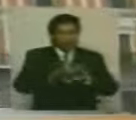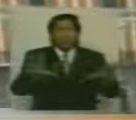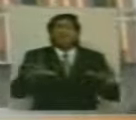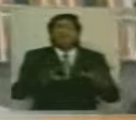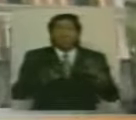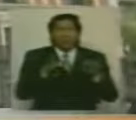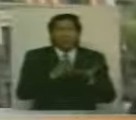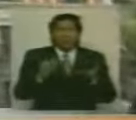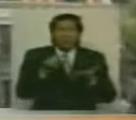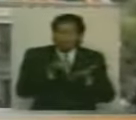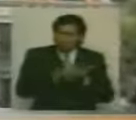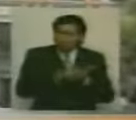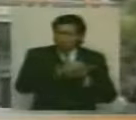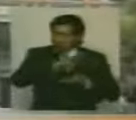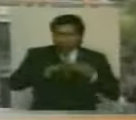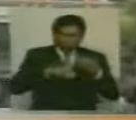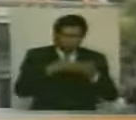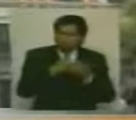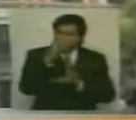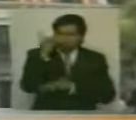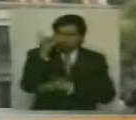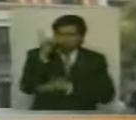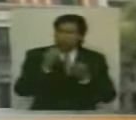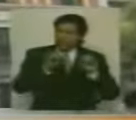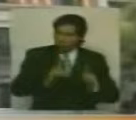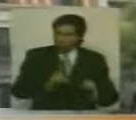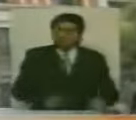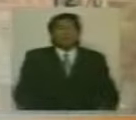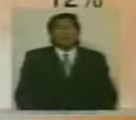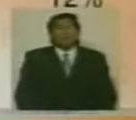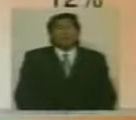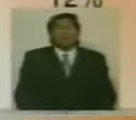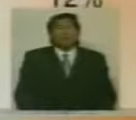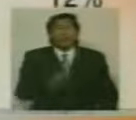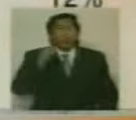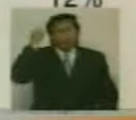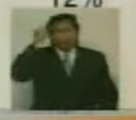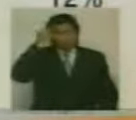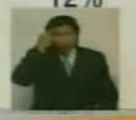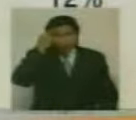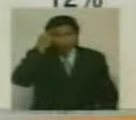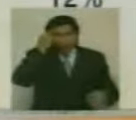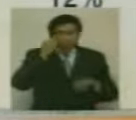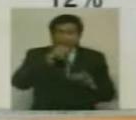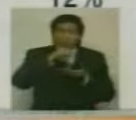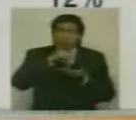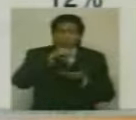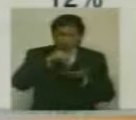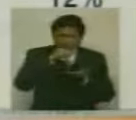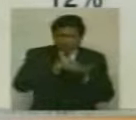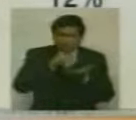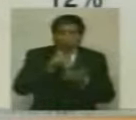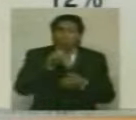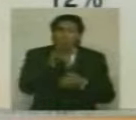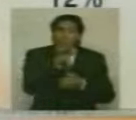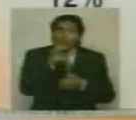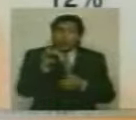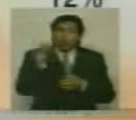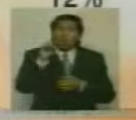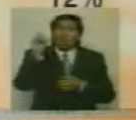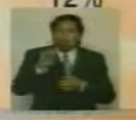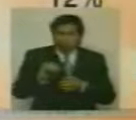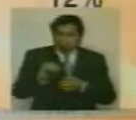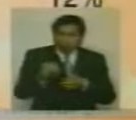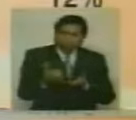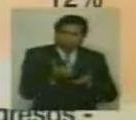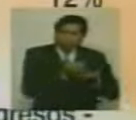los recursos del Tesoro General de la Nación? El gobierno central se lleva 88%.